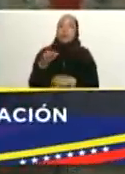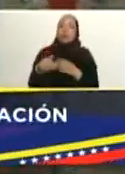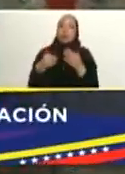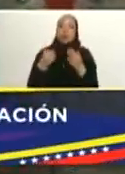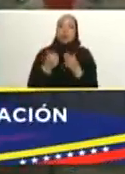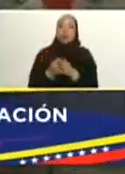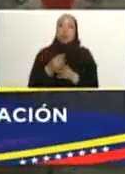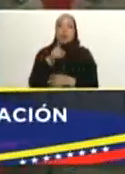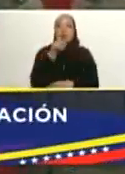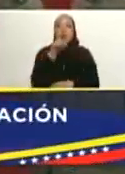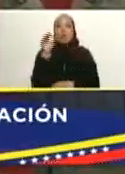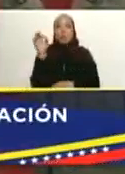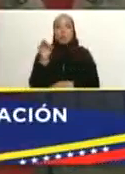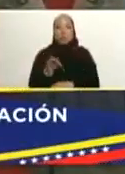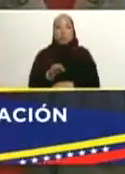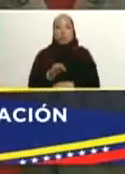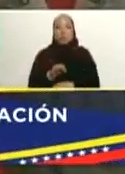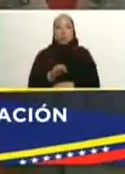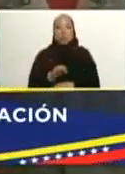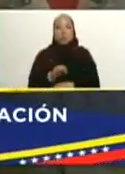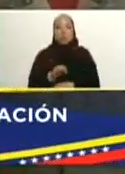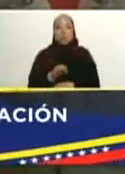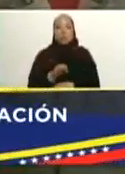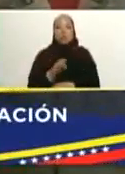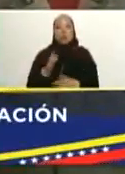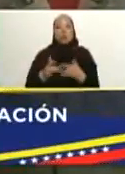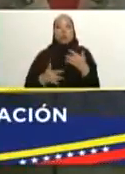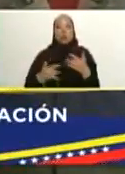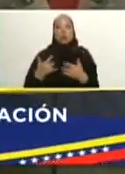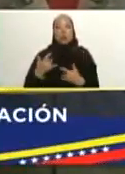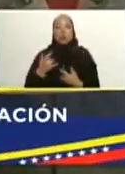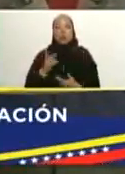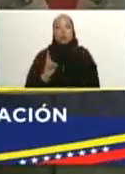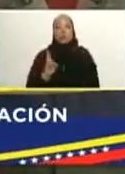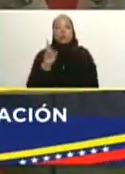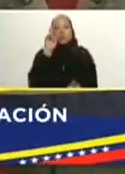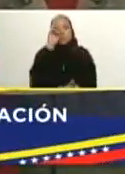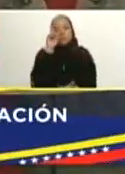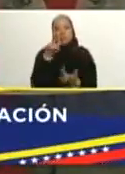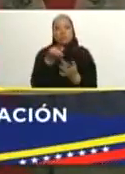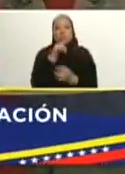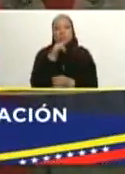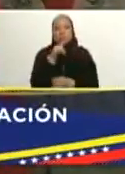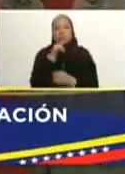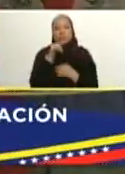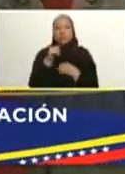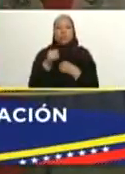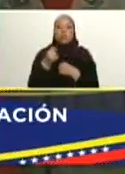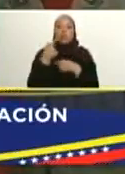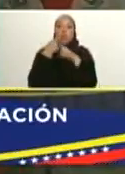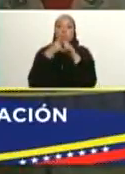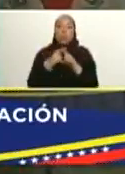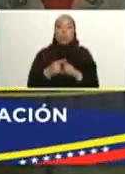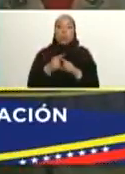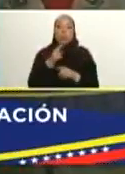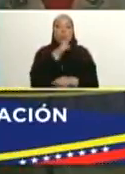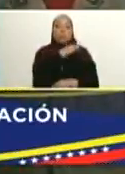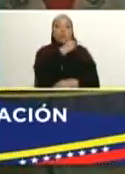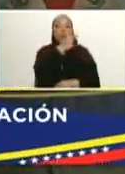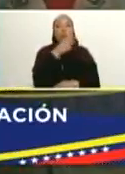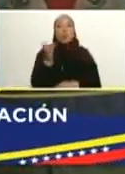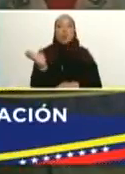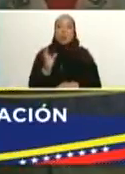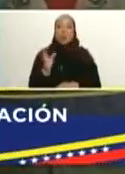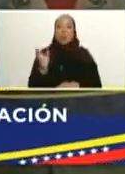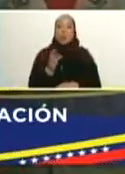al 100%. Pero esa meta que usted nos ha dado la vamos a cumplir, mi comandante en jefe, en toda Caracas,